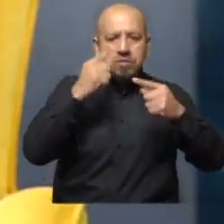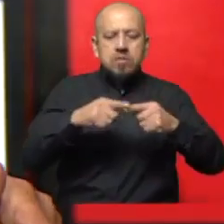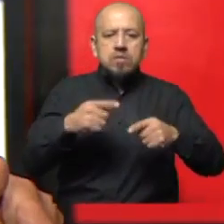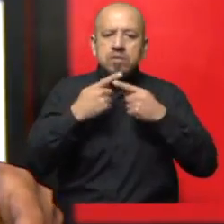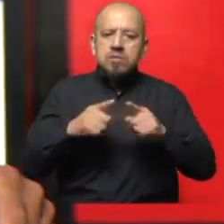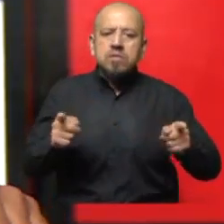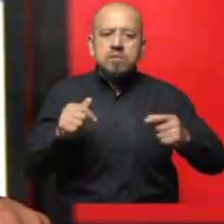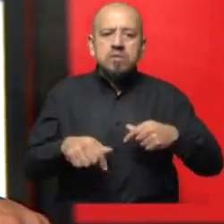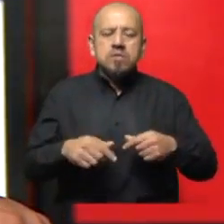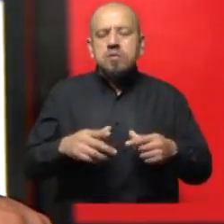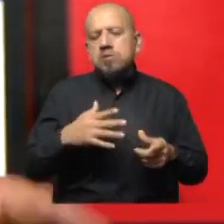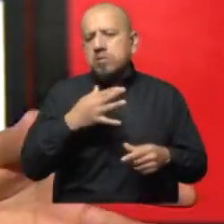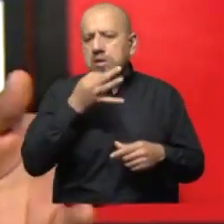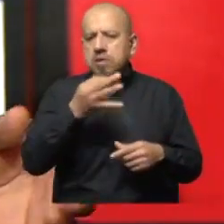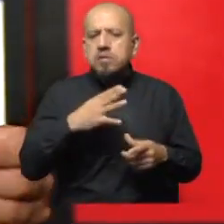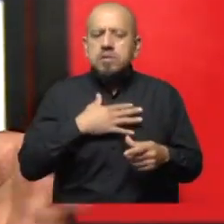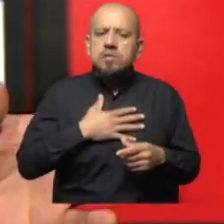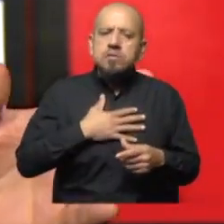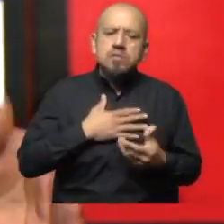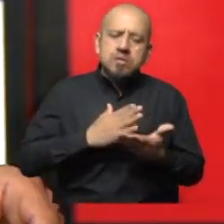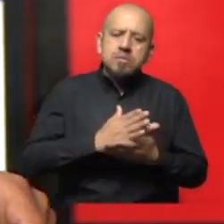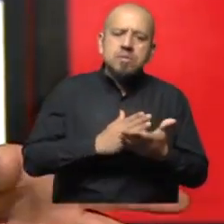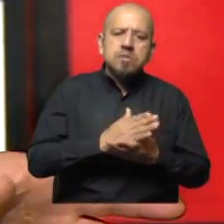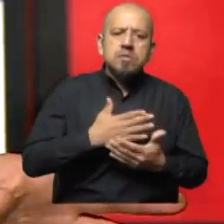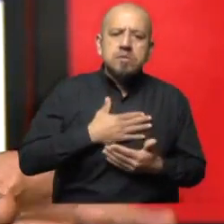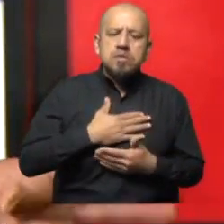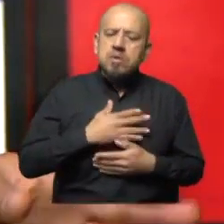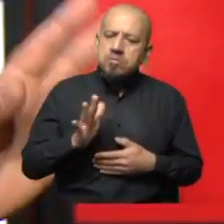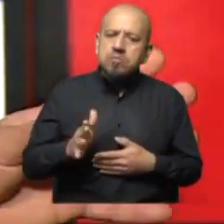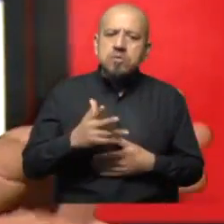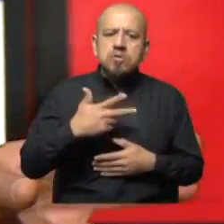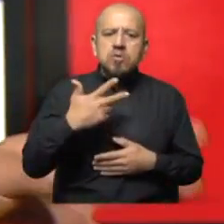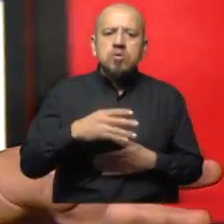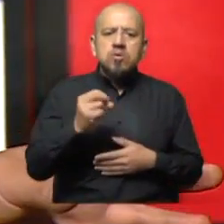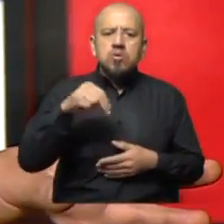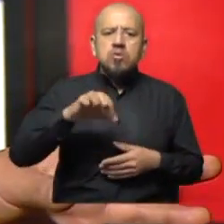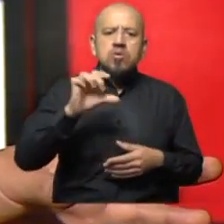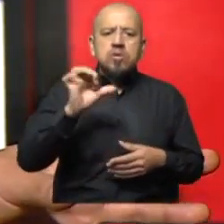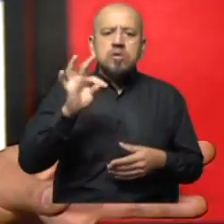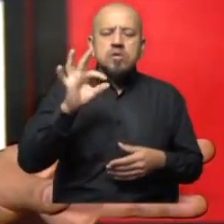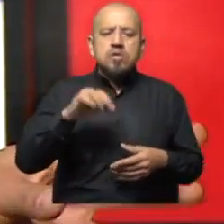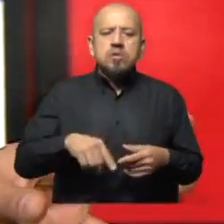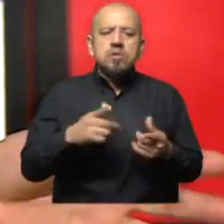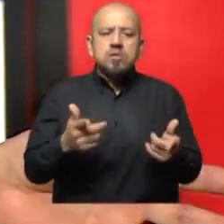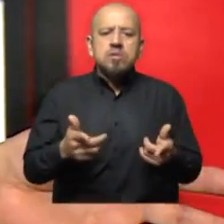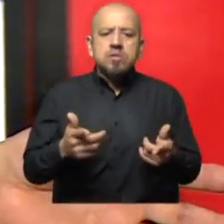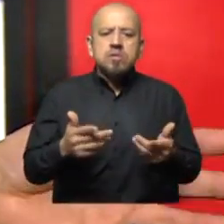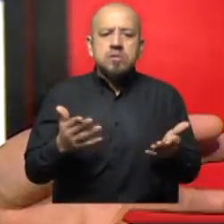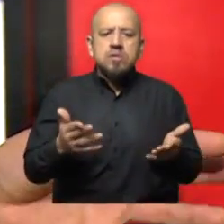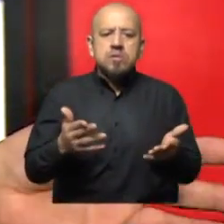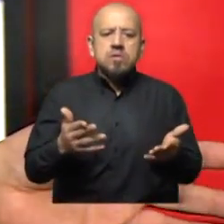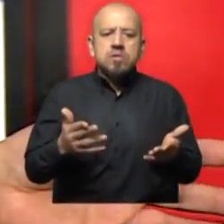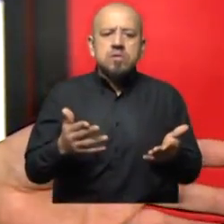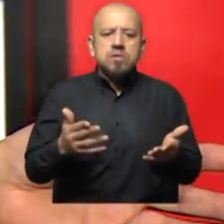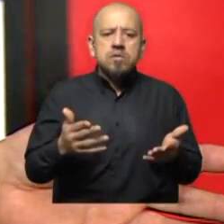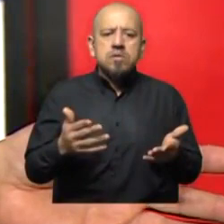honestidad que hablamos de al principio porque algo siempre de lo que siempre si confiamos fue que nosotros como nos paremos quien decida cómo